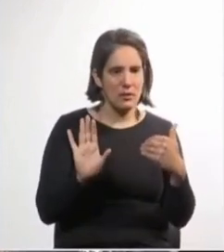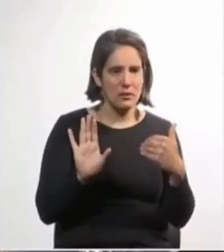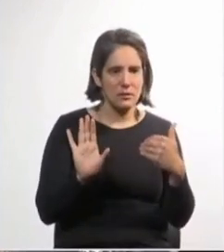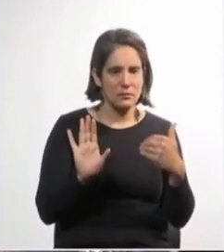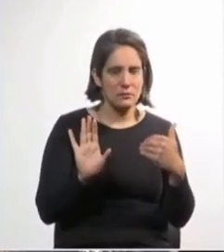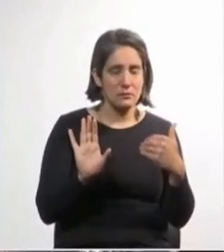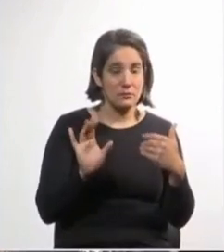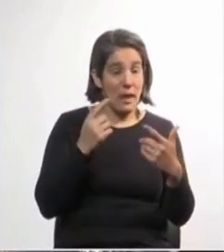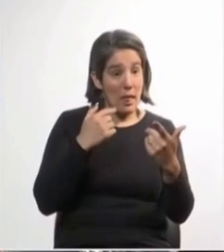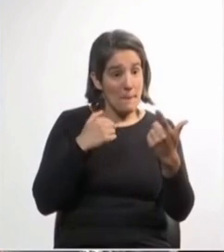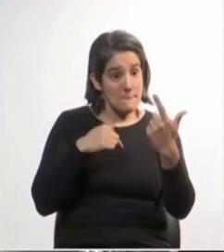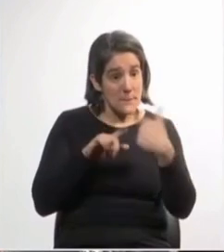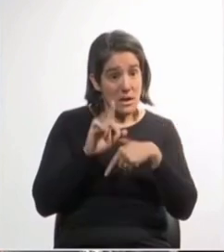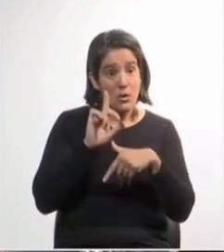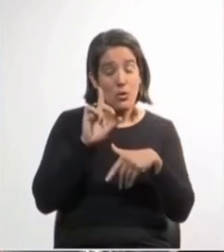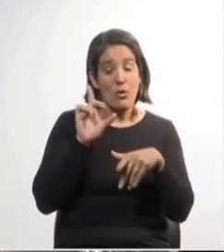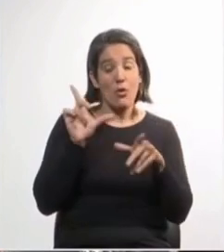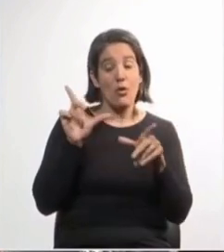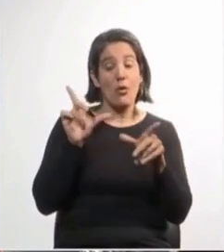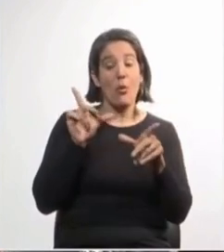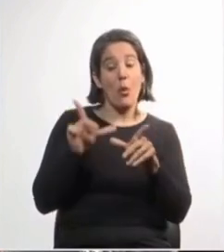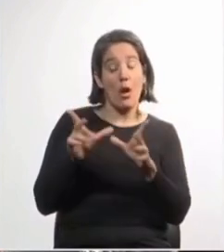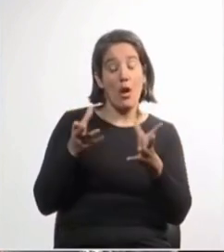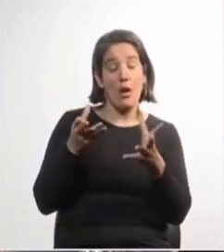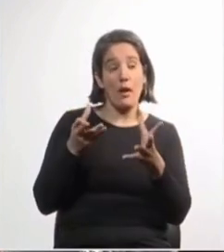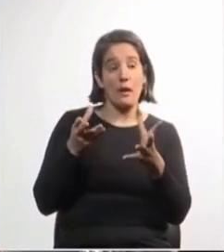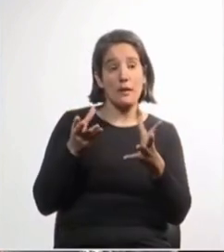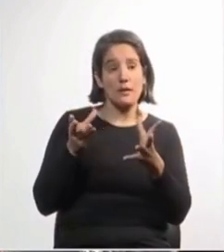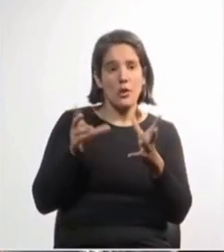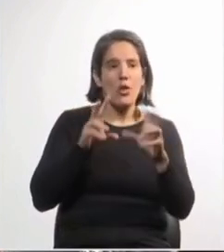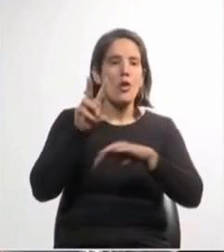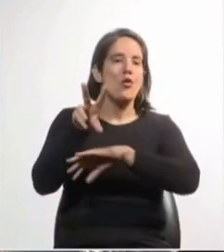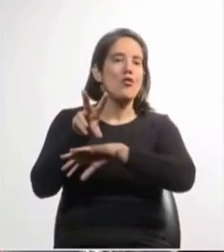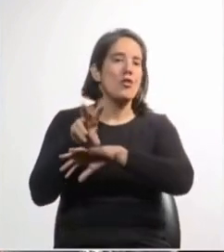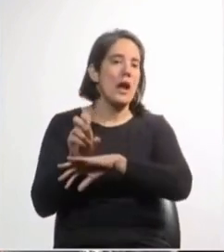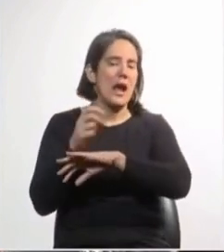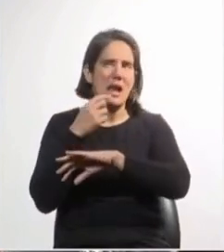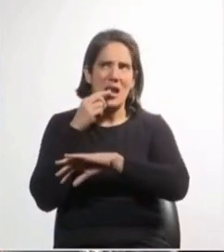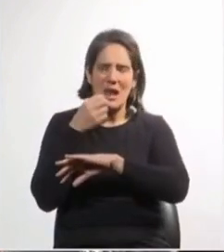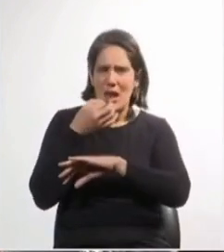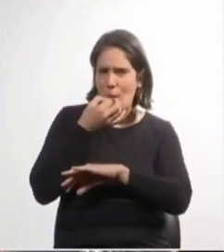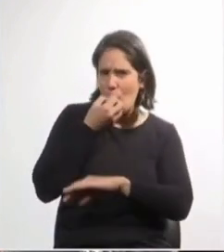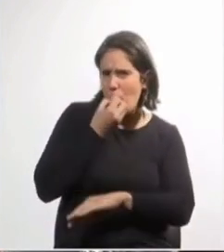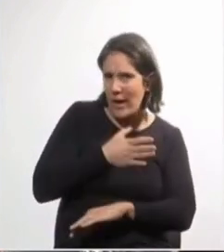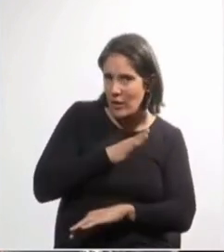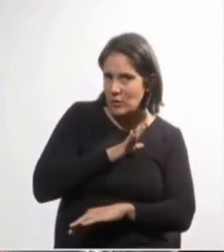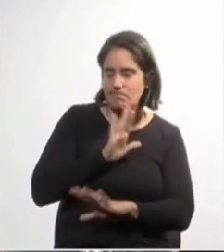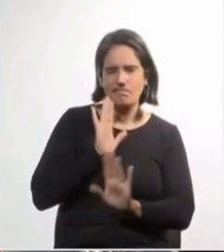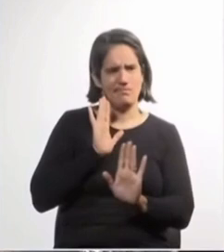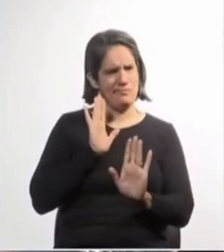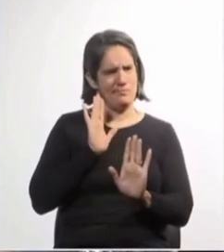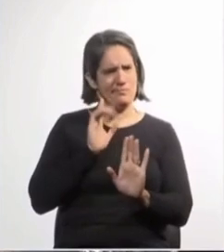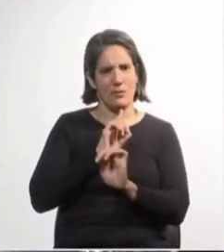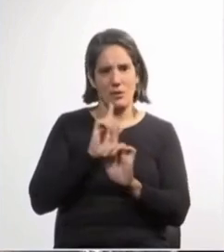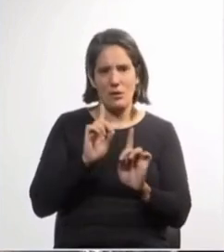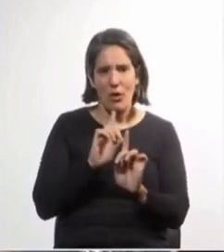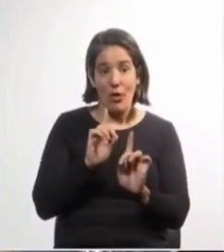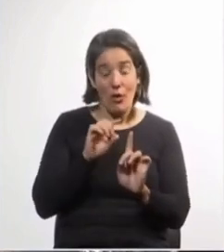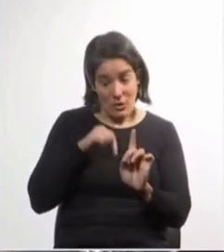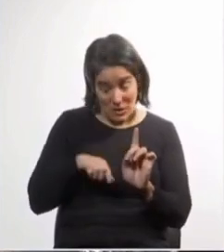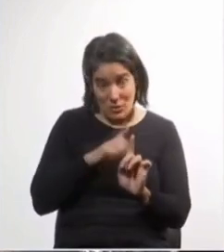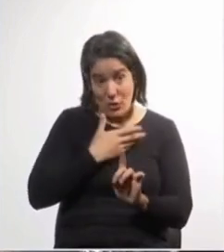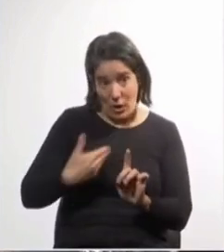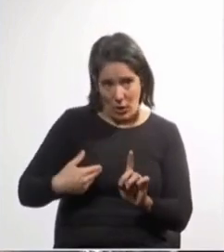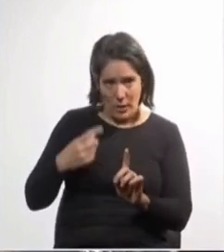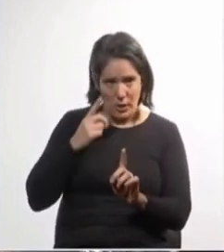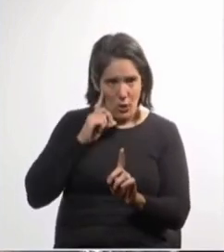El resultado fiscal en general está lejos de ser satisfactorio y eso que fue la obsesión de la